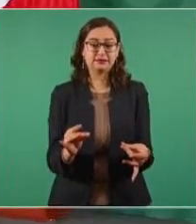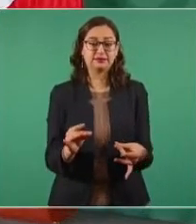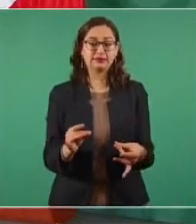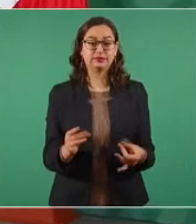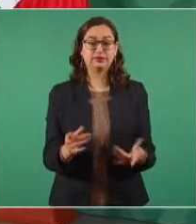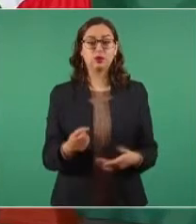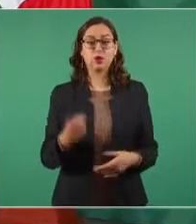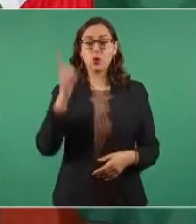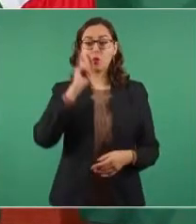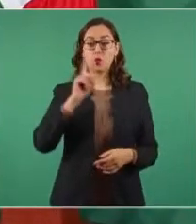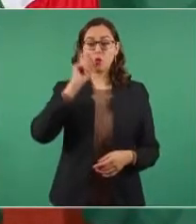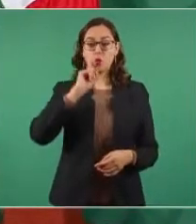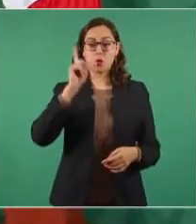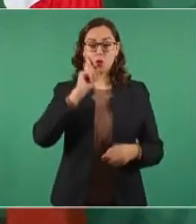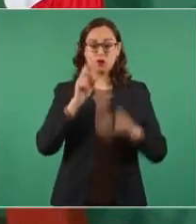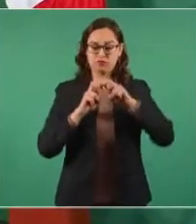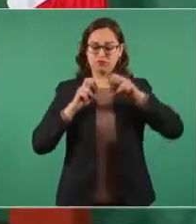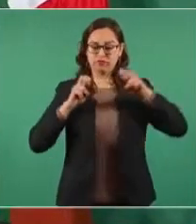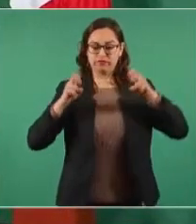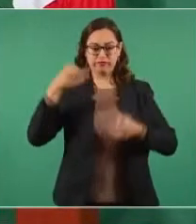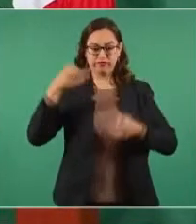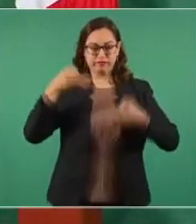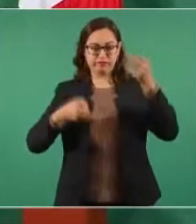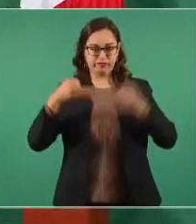magistrada del tribunal electoral